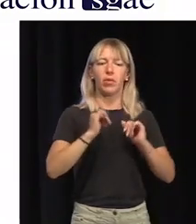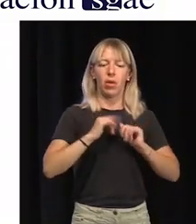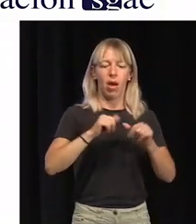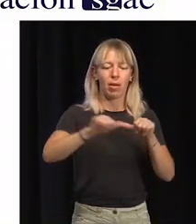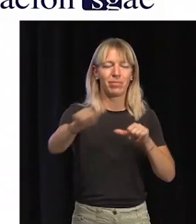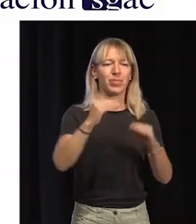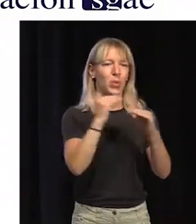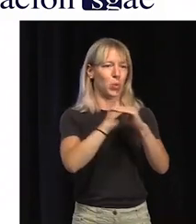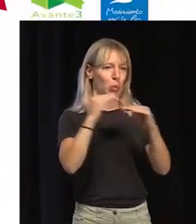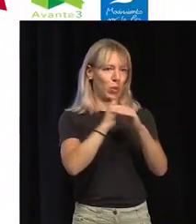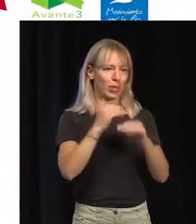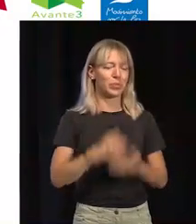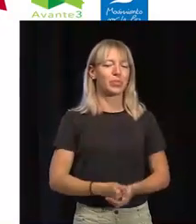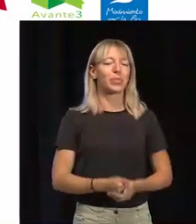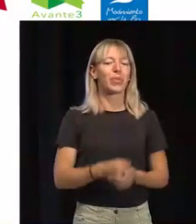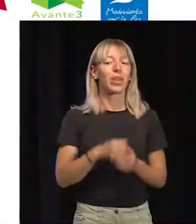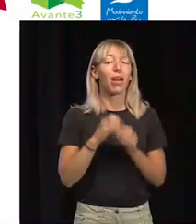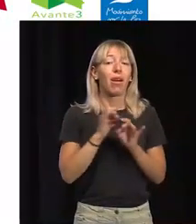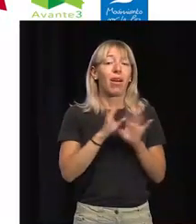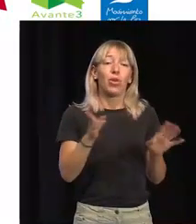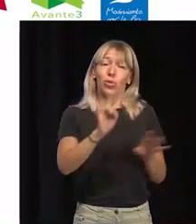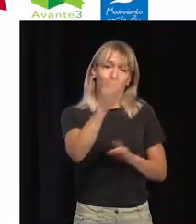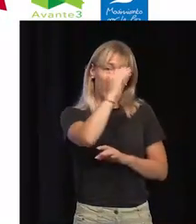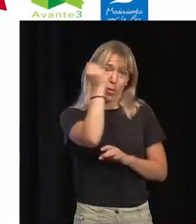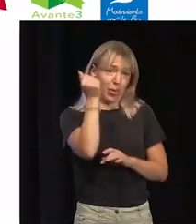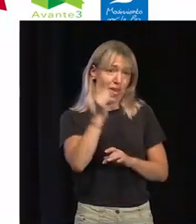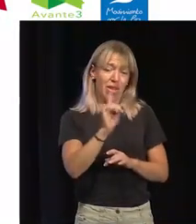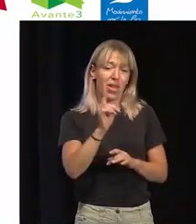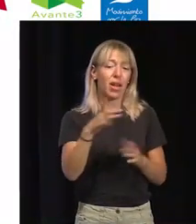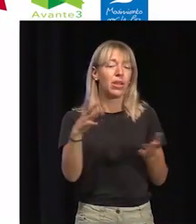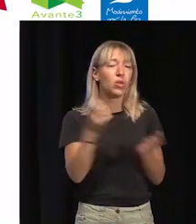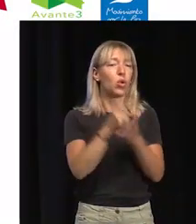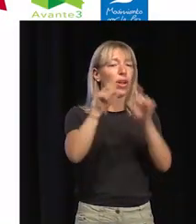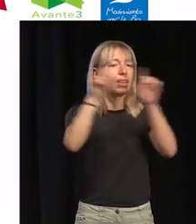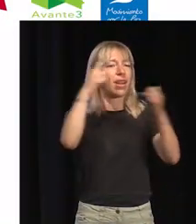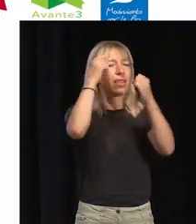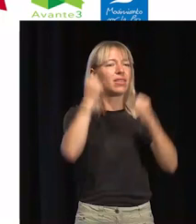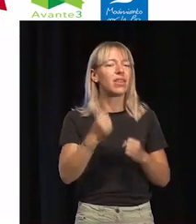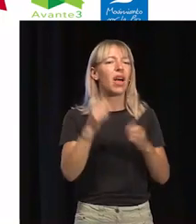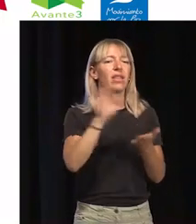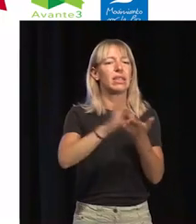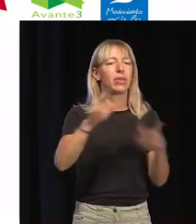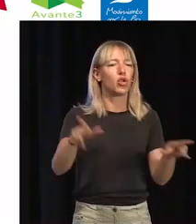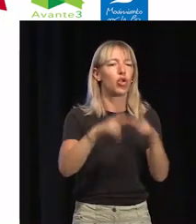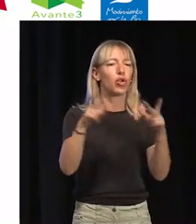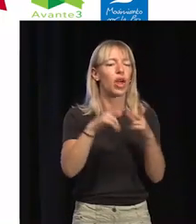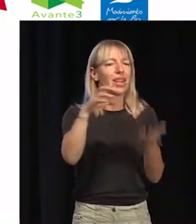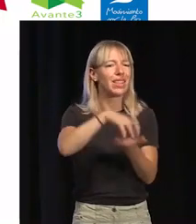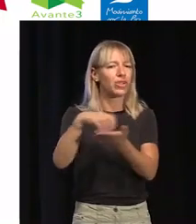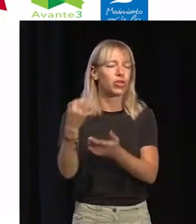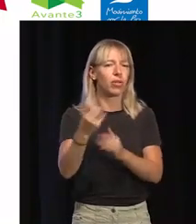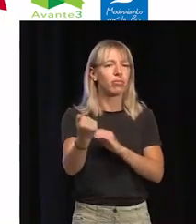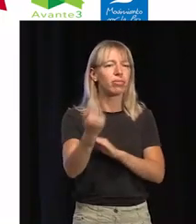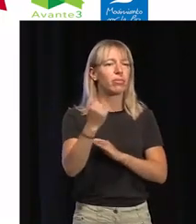a partir de octubre. Por supuesto, no nos olvidamos tampoco de todas las entidades, centros y servicios sociales que nos habéis